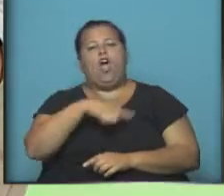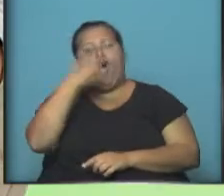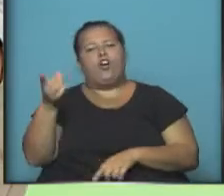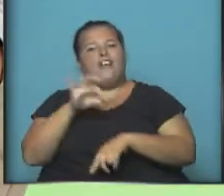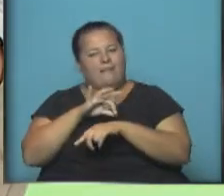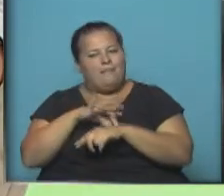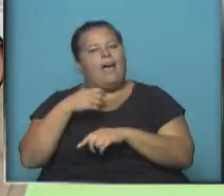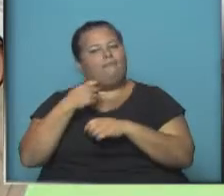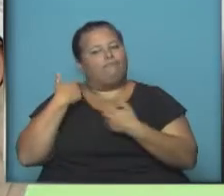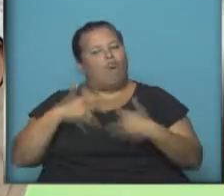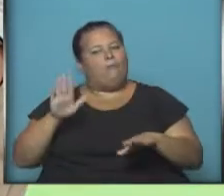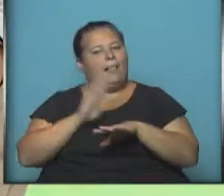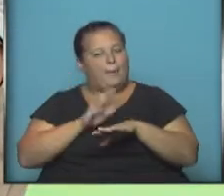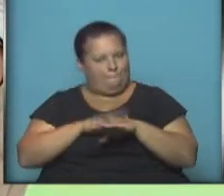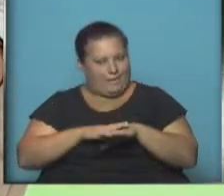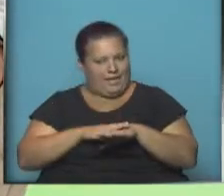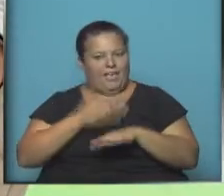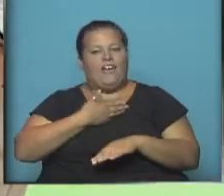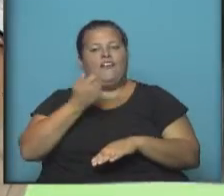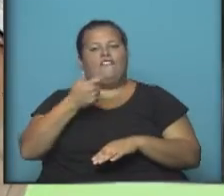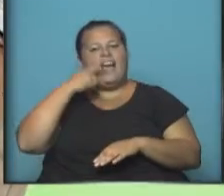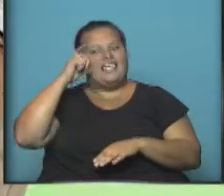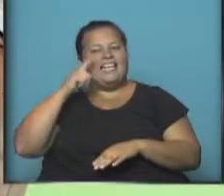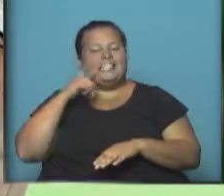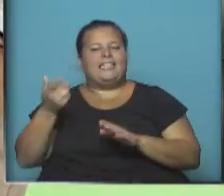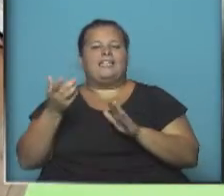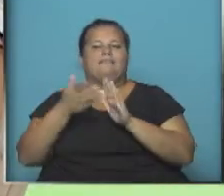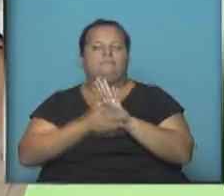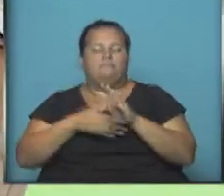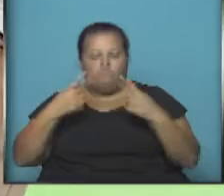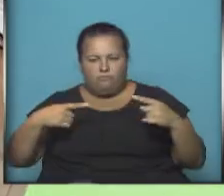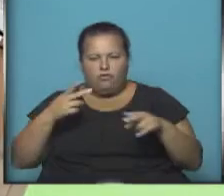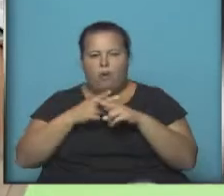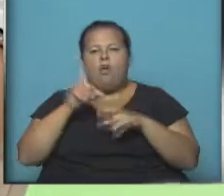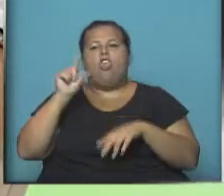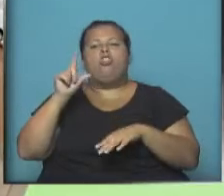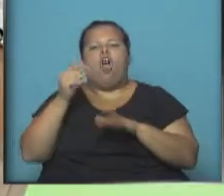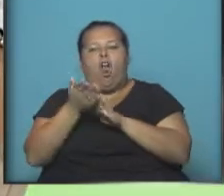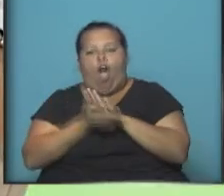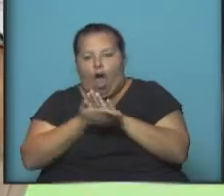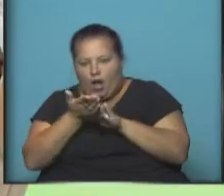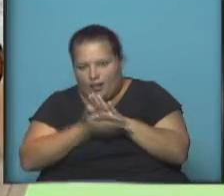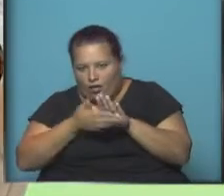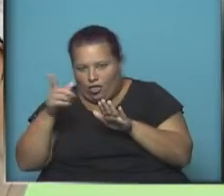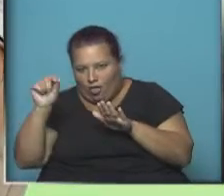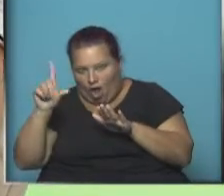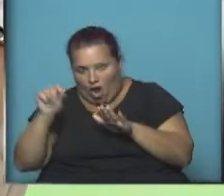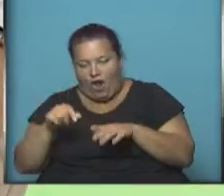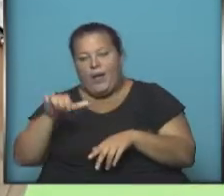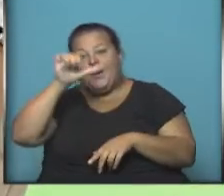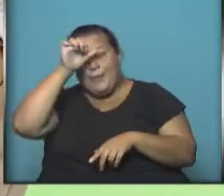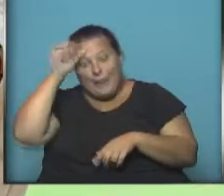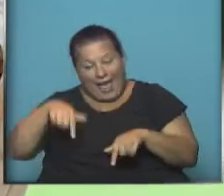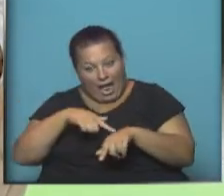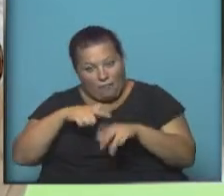patología frecuente en el pie. La fascitis plantar, el espolón calcáneo, son dolores en la planta del pie. En el verano, en